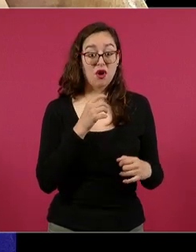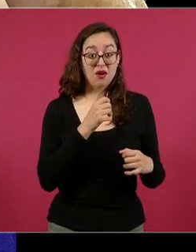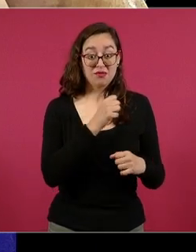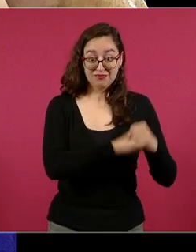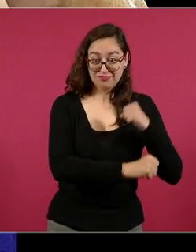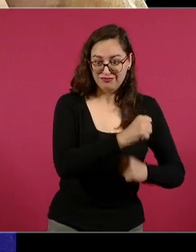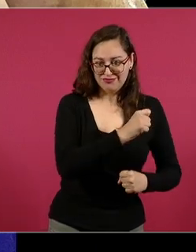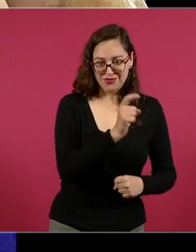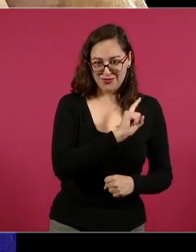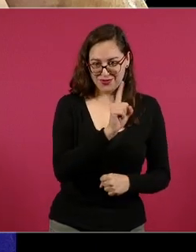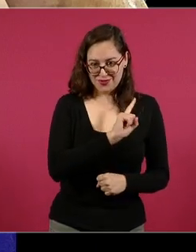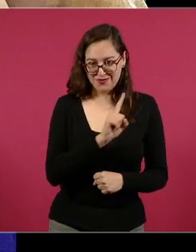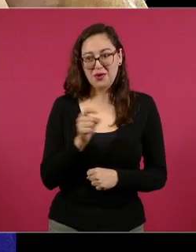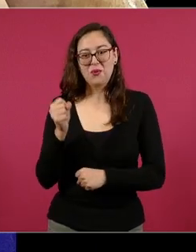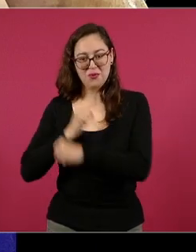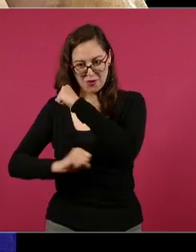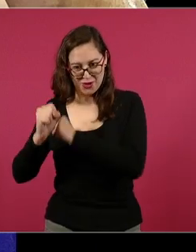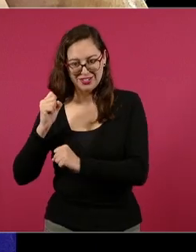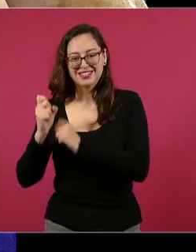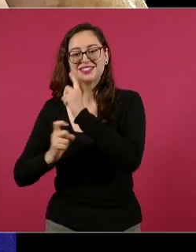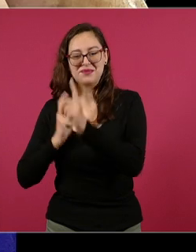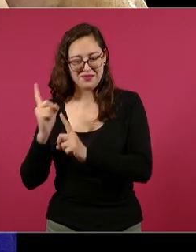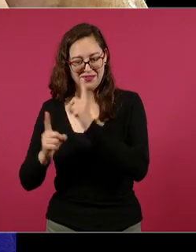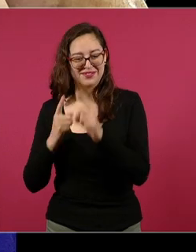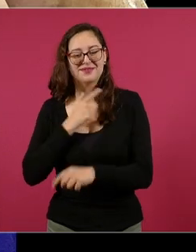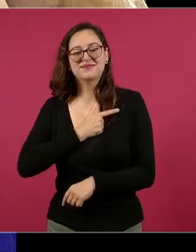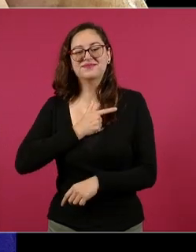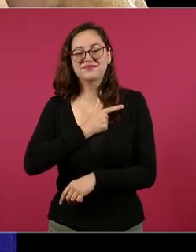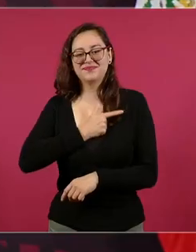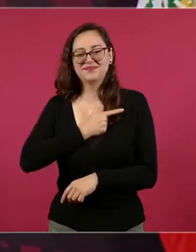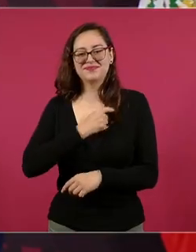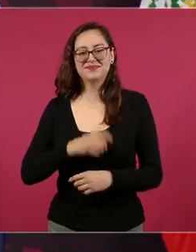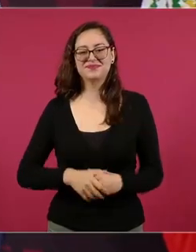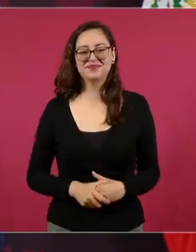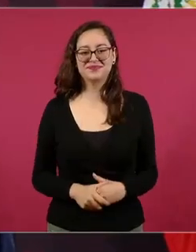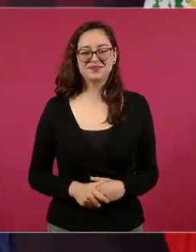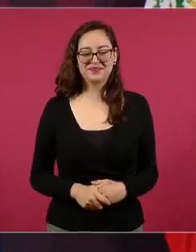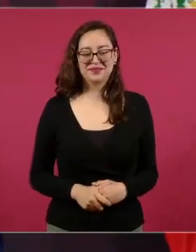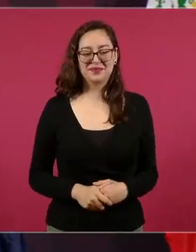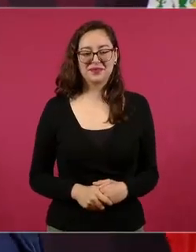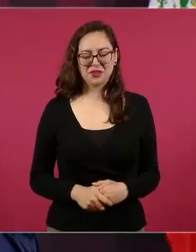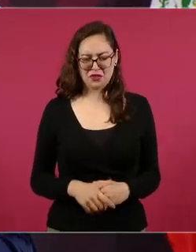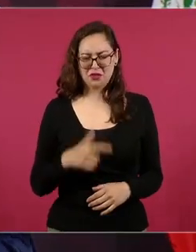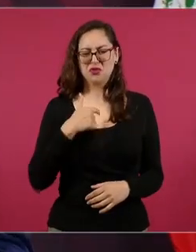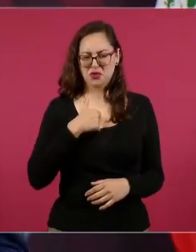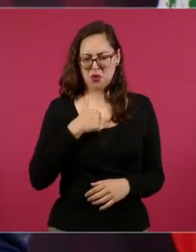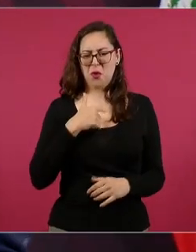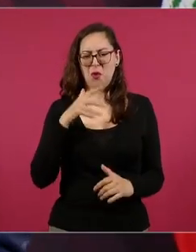Pero este me gusta mucho, sí. A veces